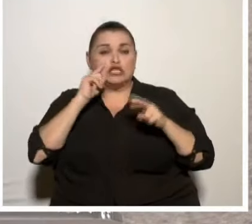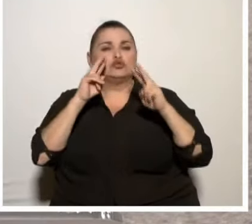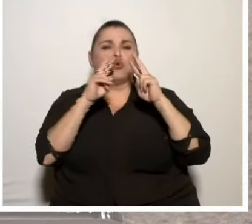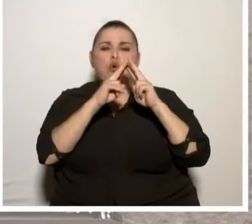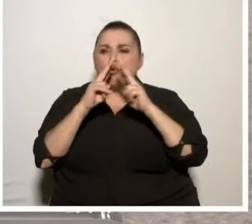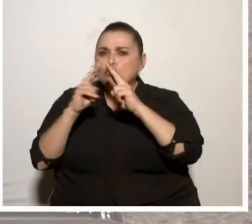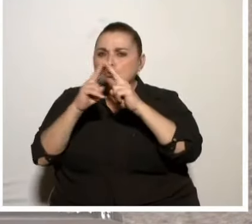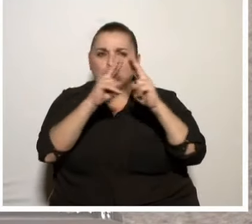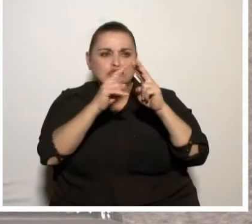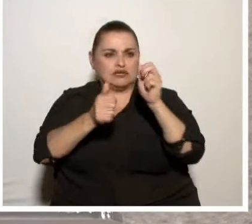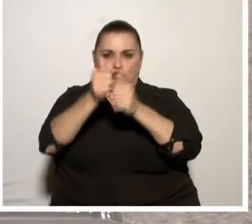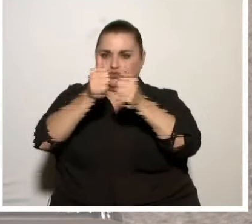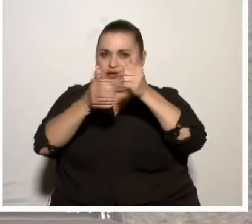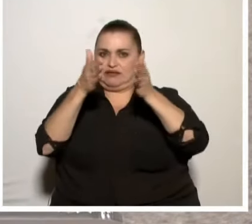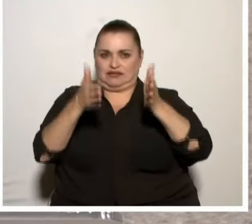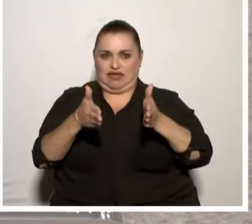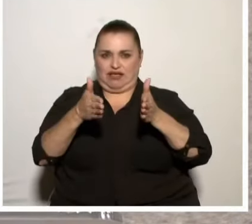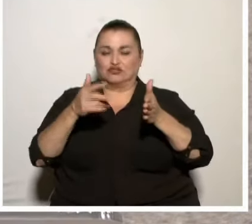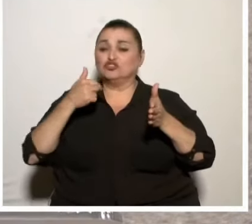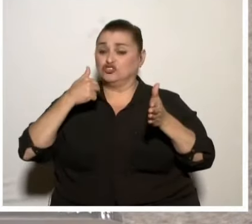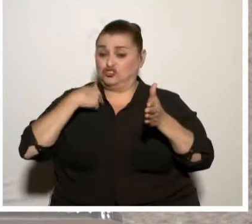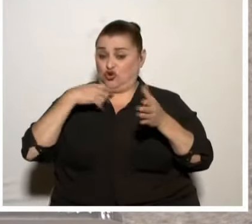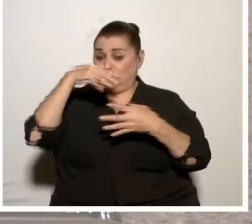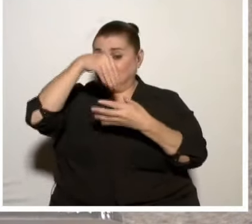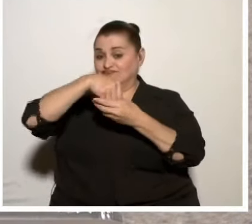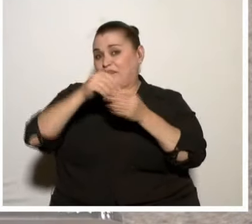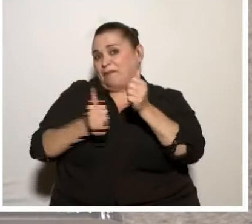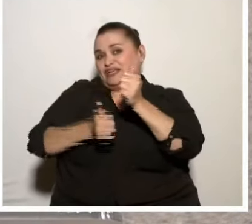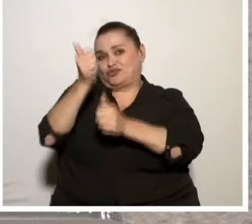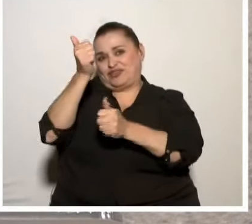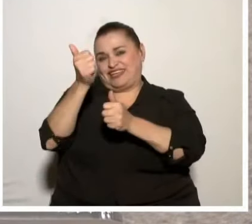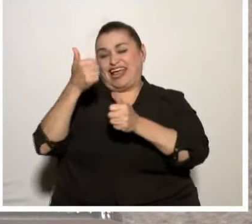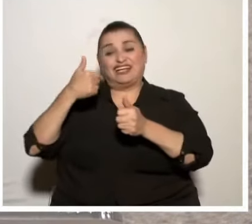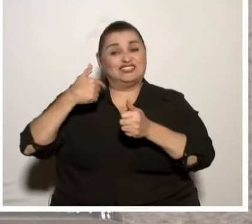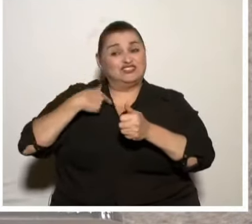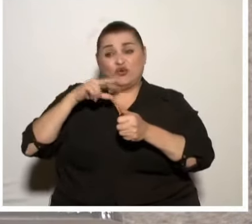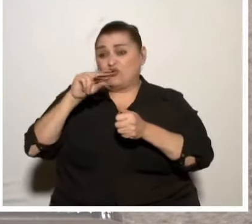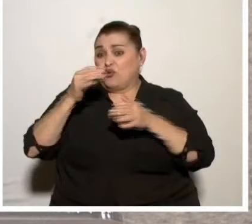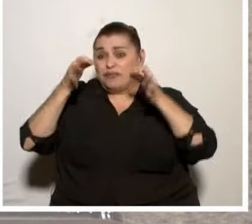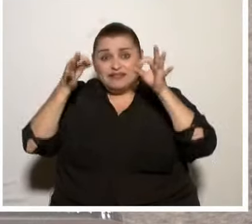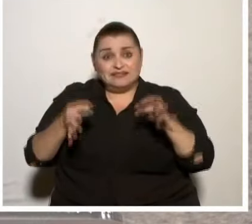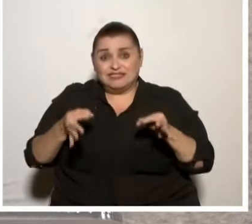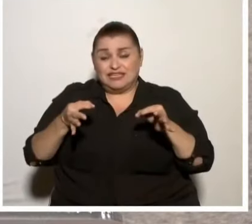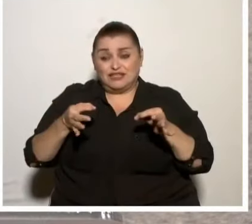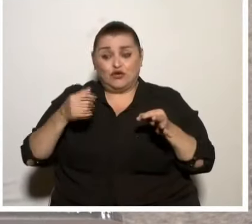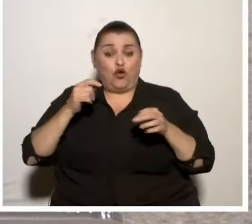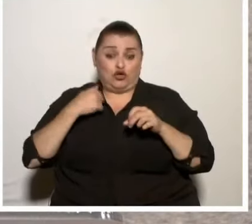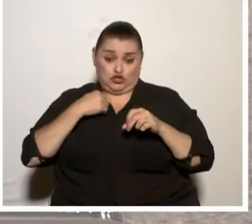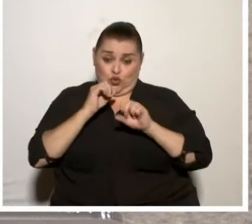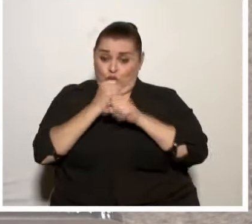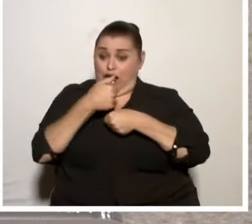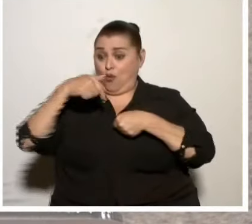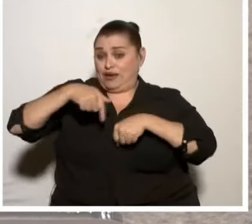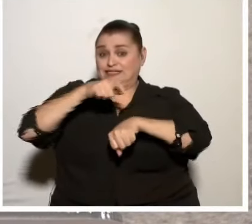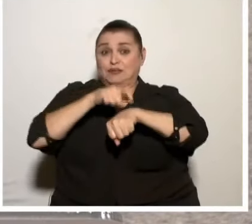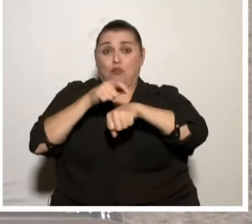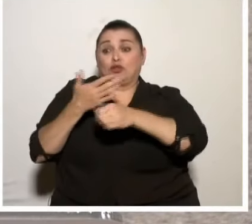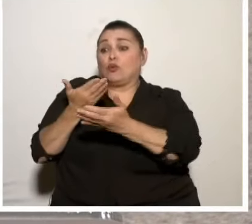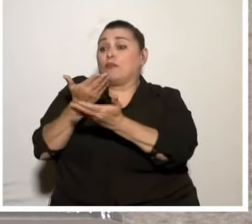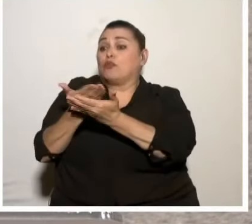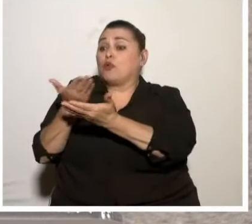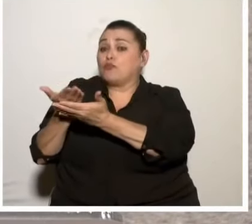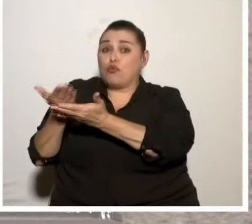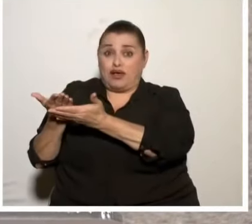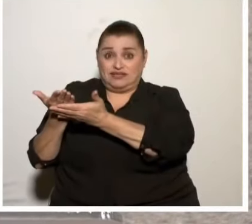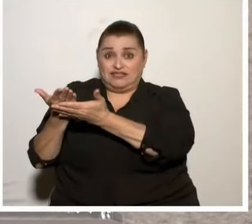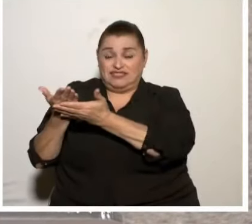conozcan a los candidatos. Yo estoy en esa mayoría y no me hubiera decidido si no estoy haciendo en este momento una propuesta en